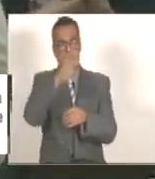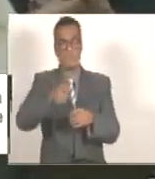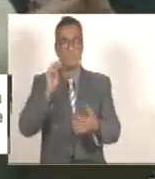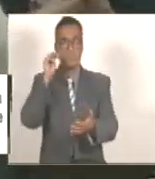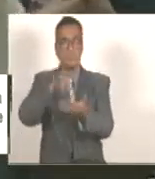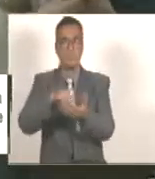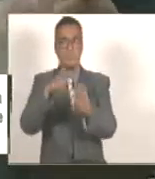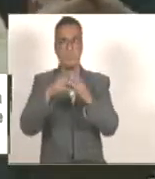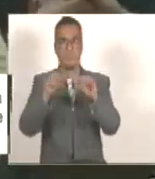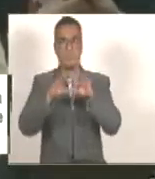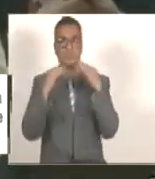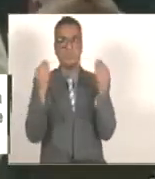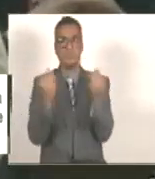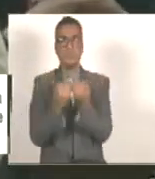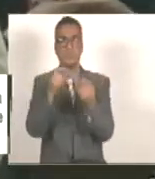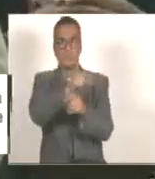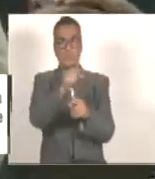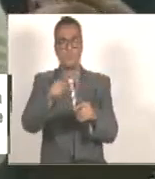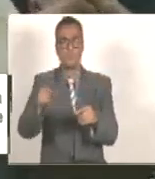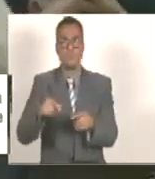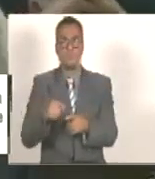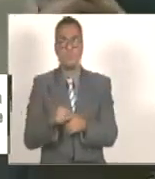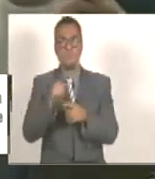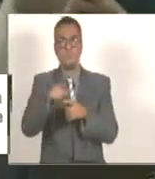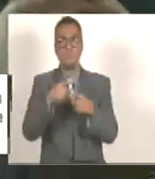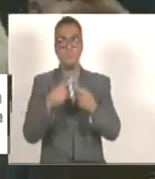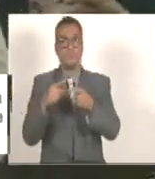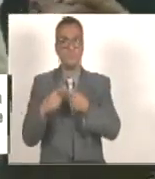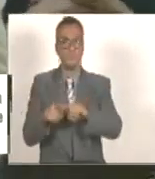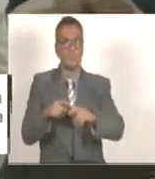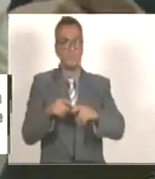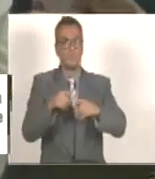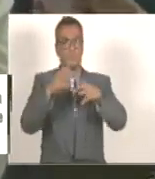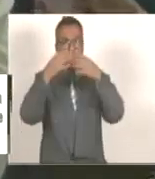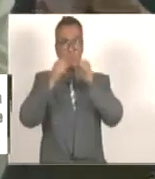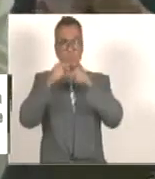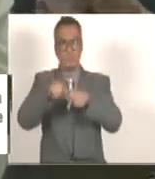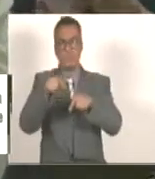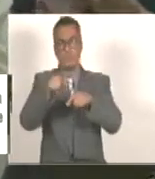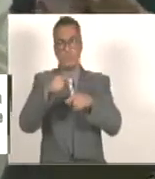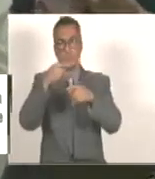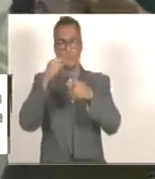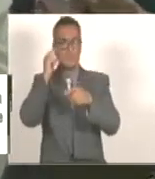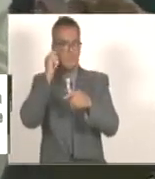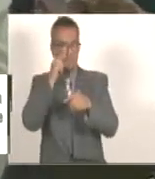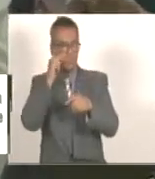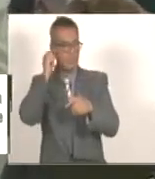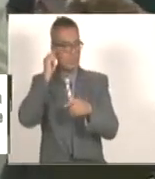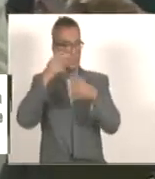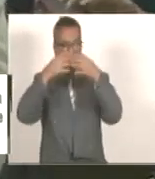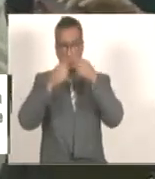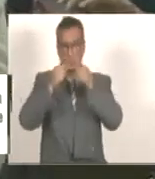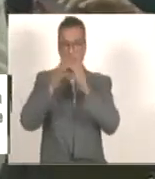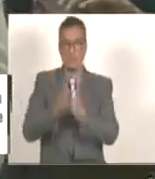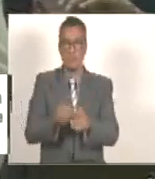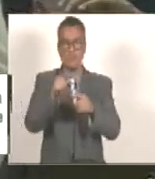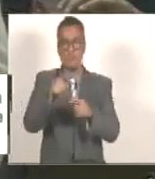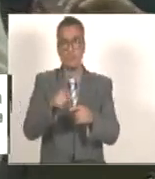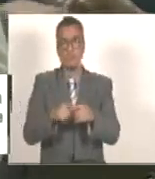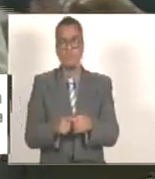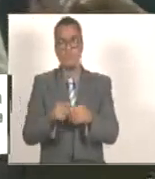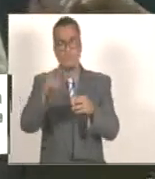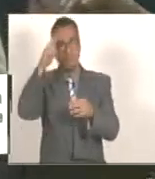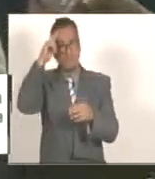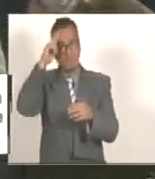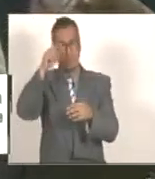Aragua y los familiares de todas estas personas, independientemente del delito que esos ciudadanos y ciudadanas hayan cometido, pues se les ha